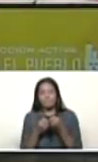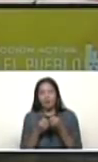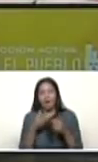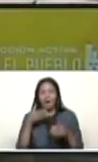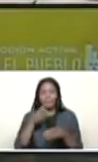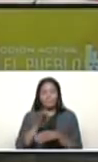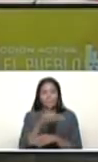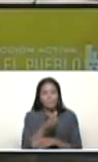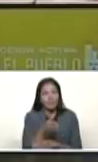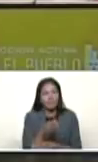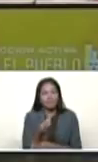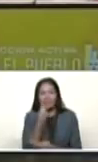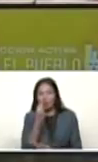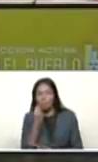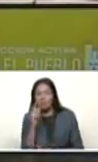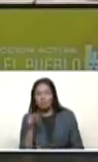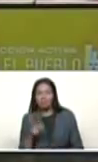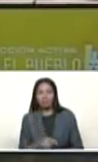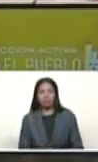y alimento.